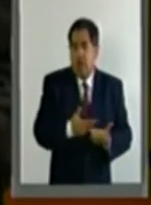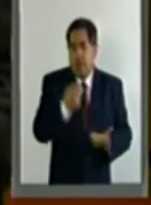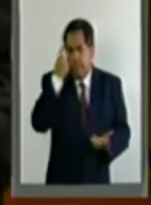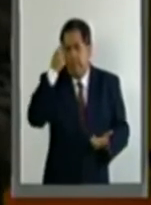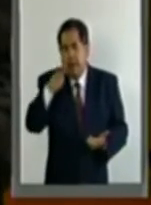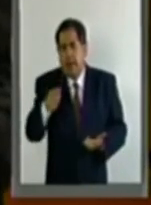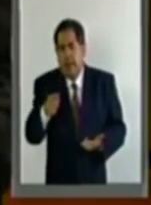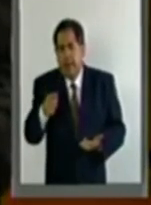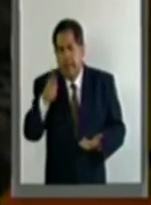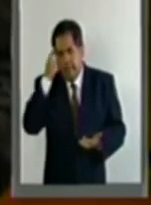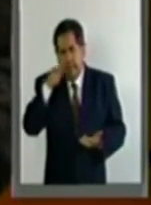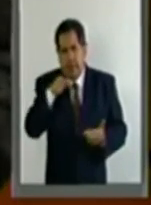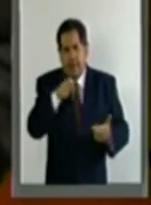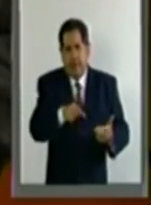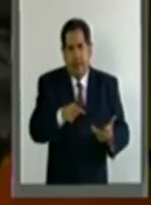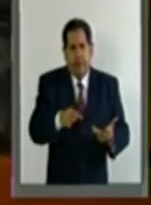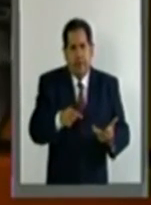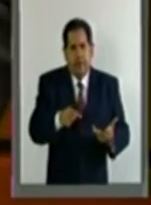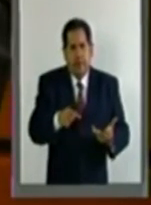se vaya